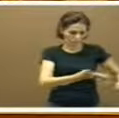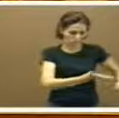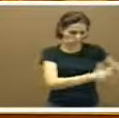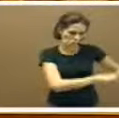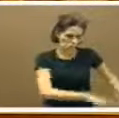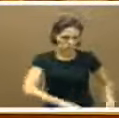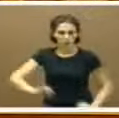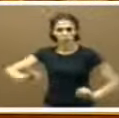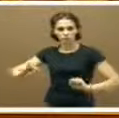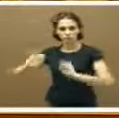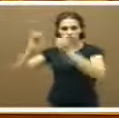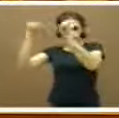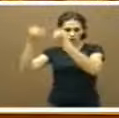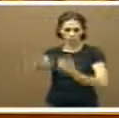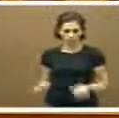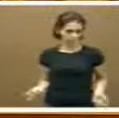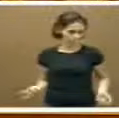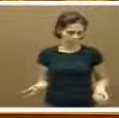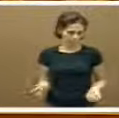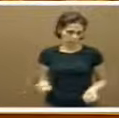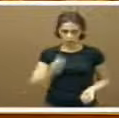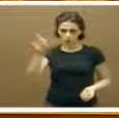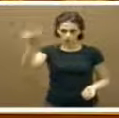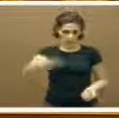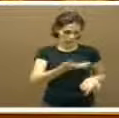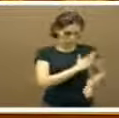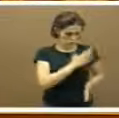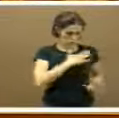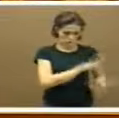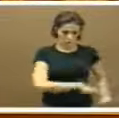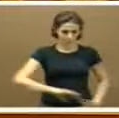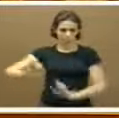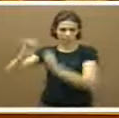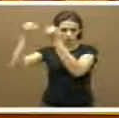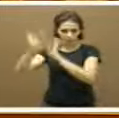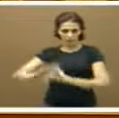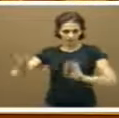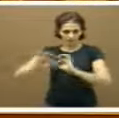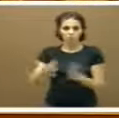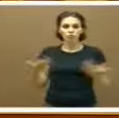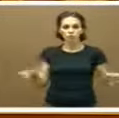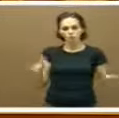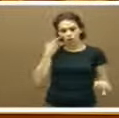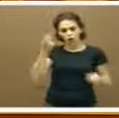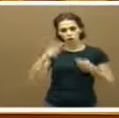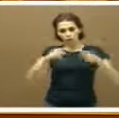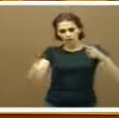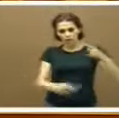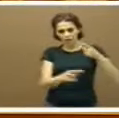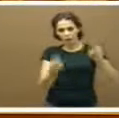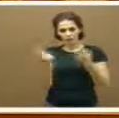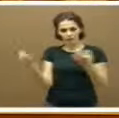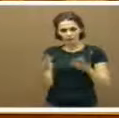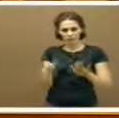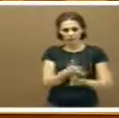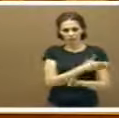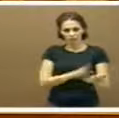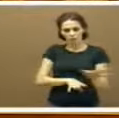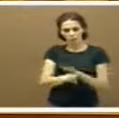fuera. Nadie. En definitiva, señorías, para controlar el déficit es fundamental tener una buena gestión